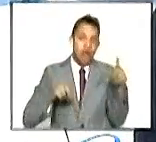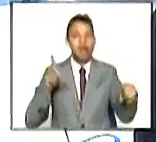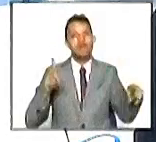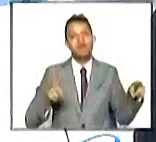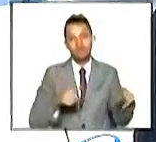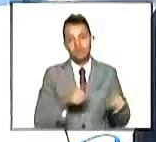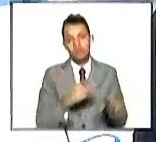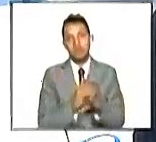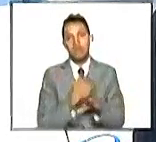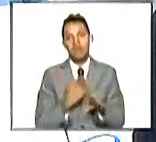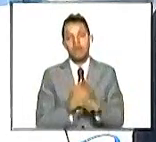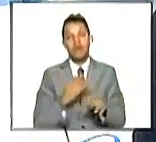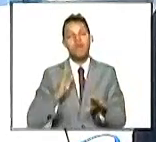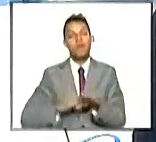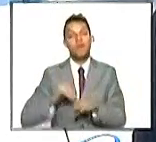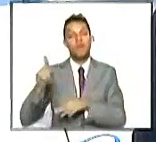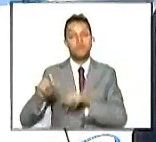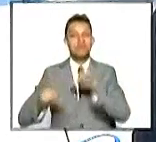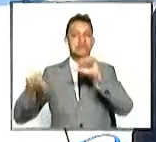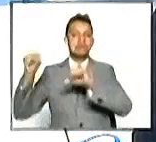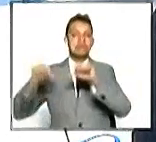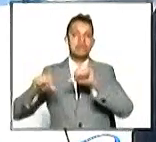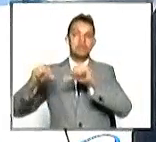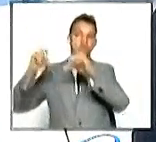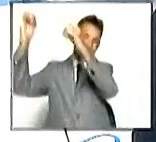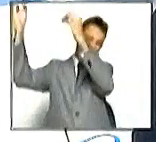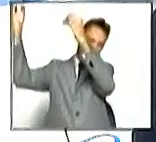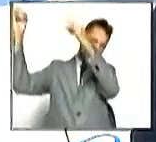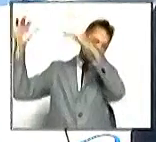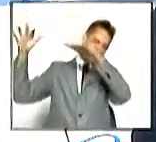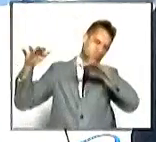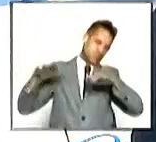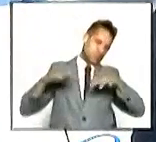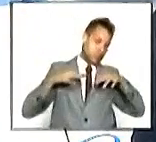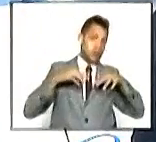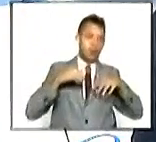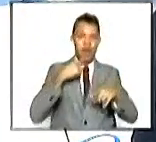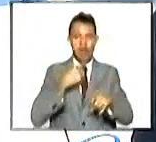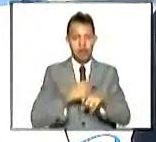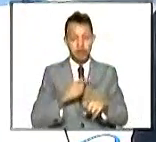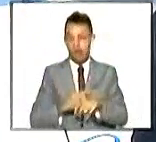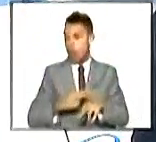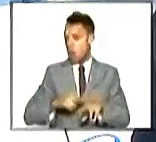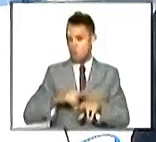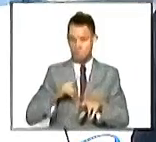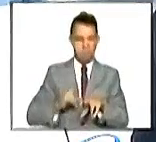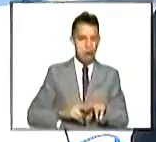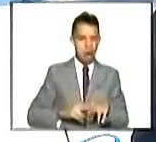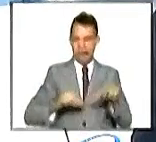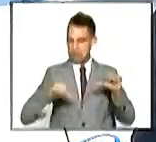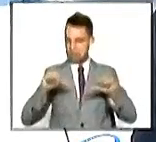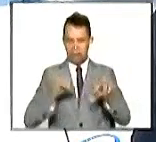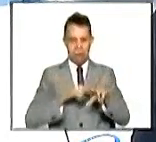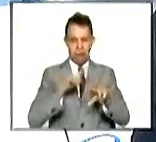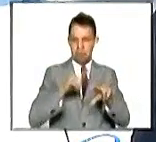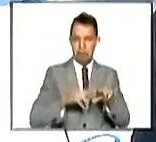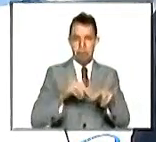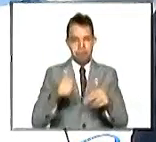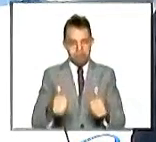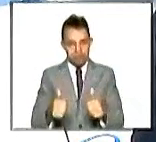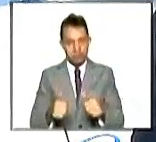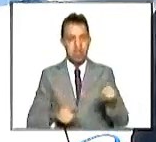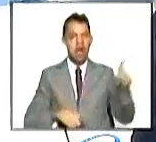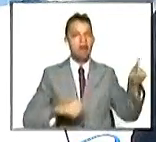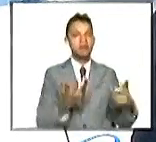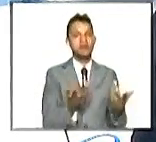esos fungicidas, es una alcahuetería que el gobierno diga que eso no es nada. Y también los laboratorios que le